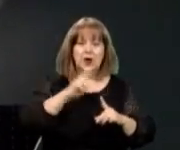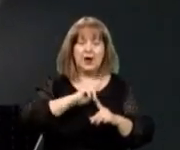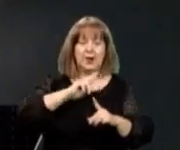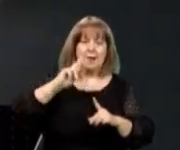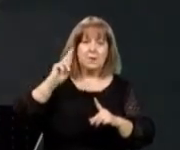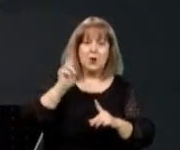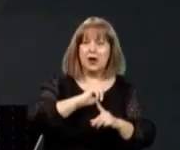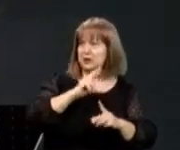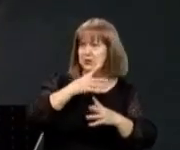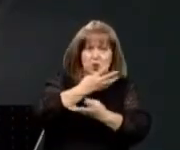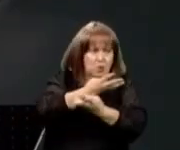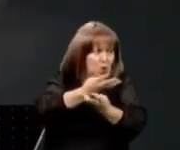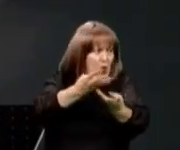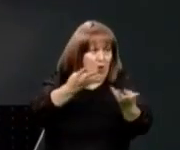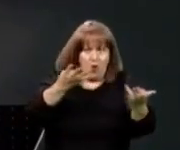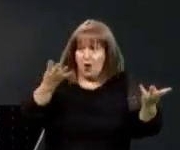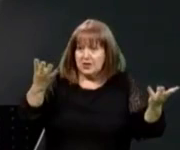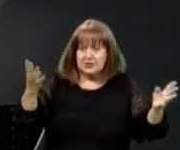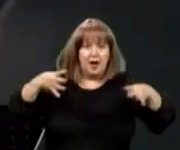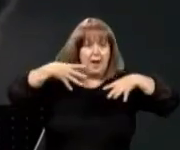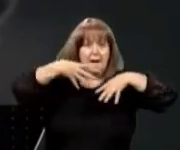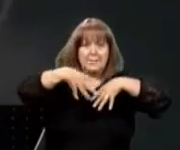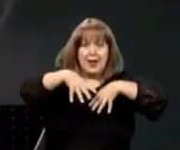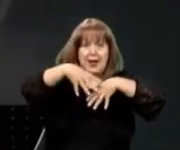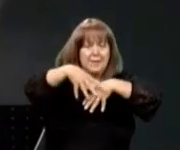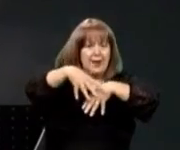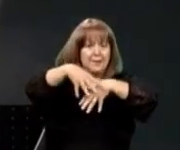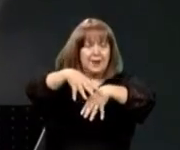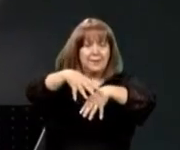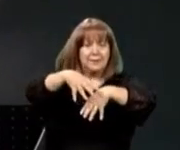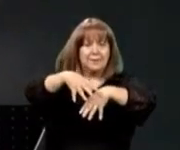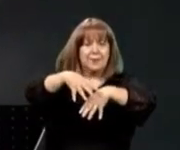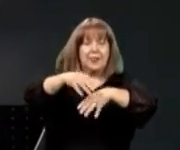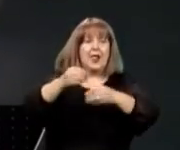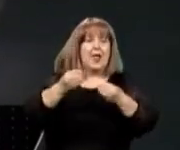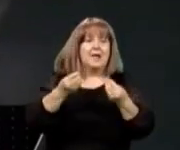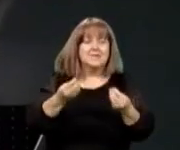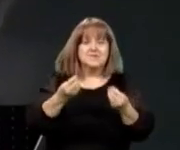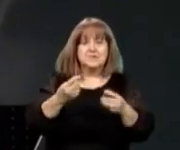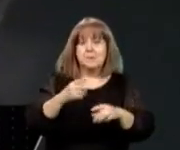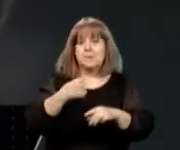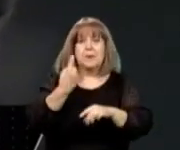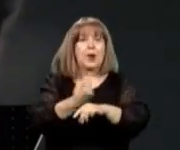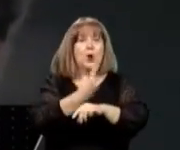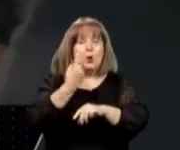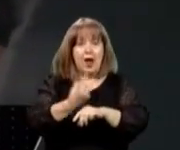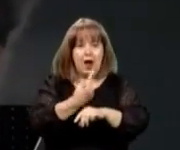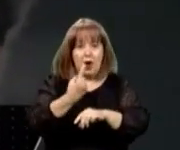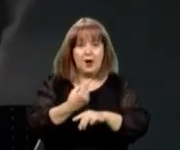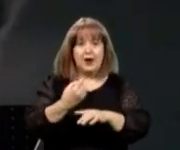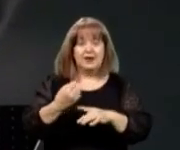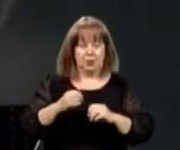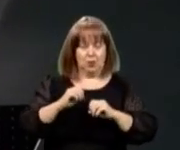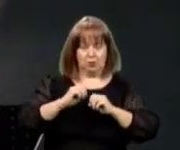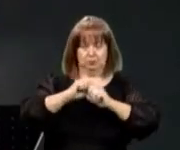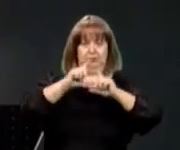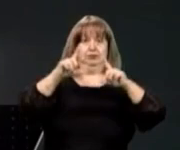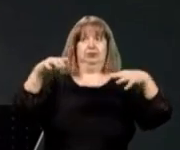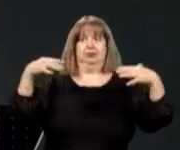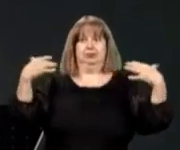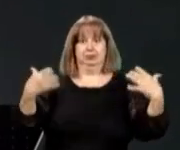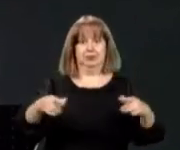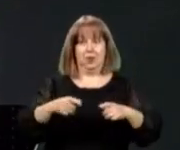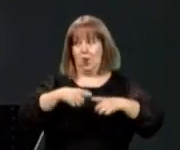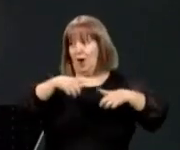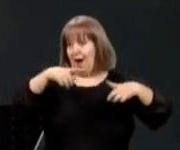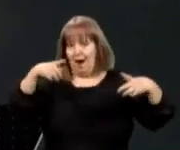un montón de mujeres acá reunidas para marchar de una cosa que como una hora es también muy impresionante. Ay, mi amor.